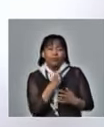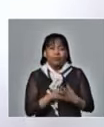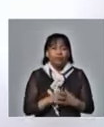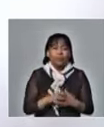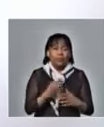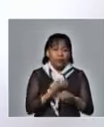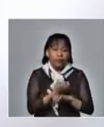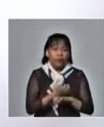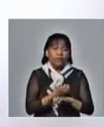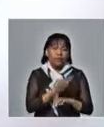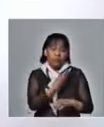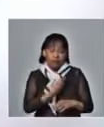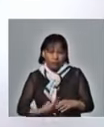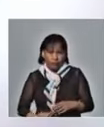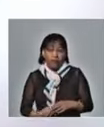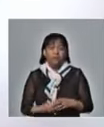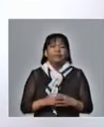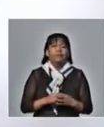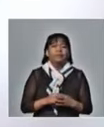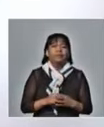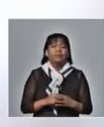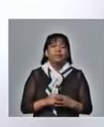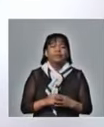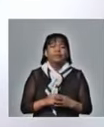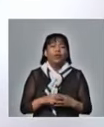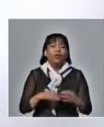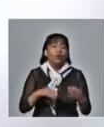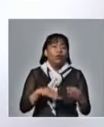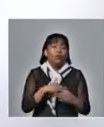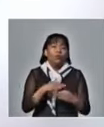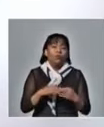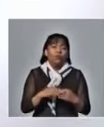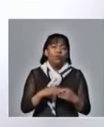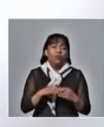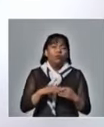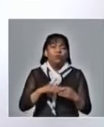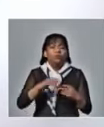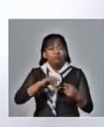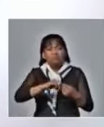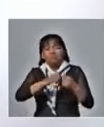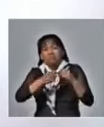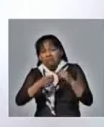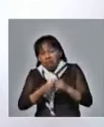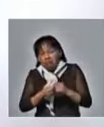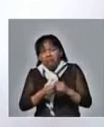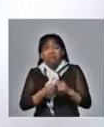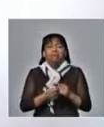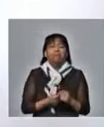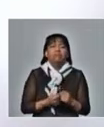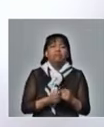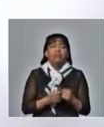estatal y municipales. Vamos a reestructurar de manera completa